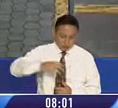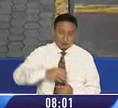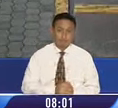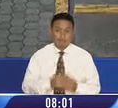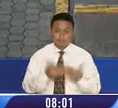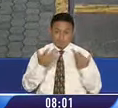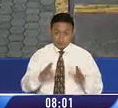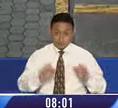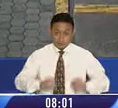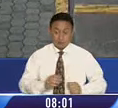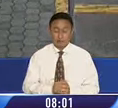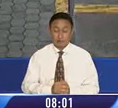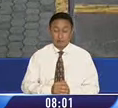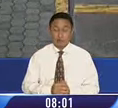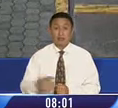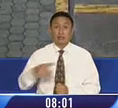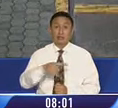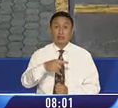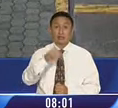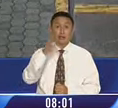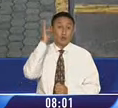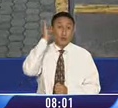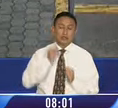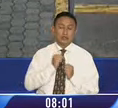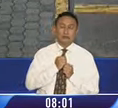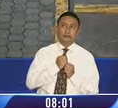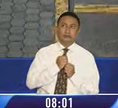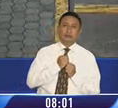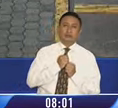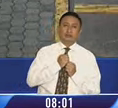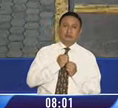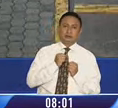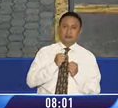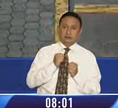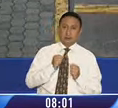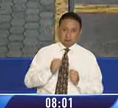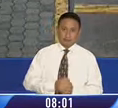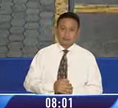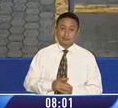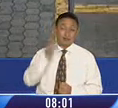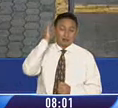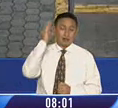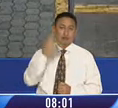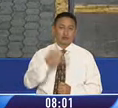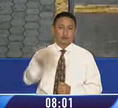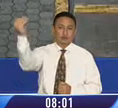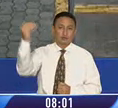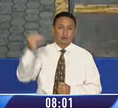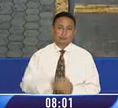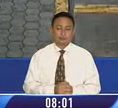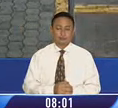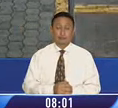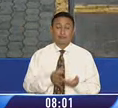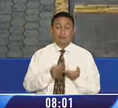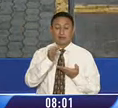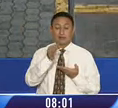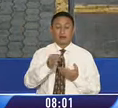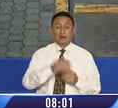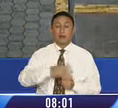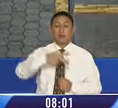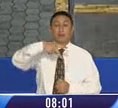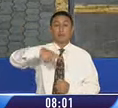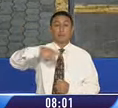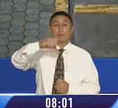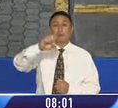el atraco y haciéndoles pasar el gran susto de sus vidas a este par de mujeres, los pillos se retiran. Ocurrió en el cantón Pedro Vicente